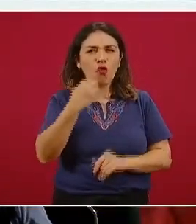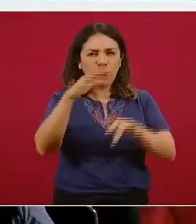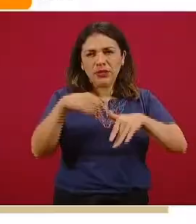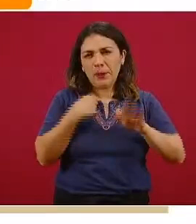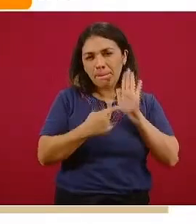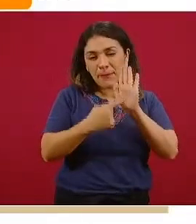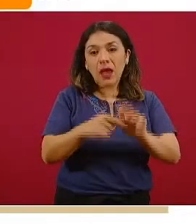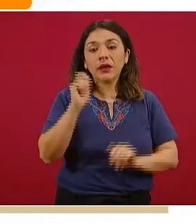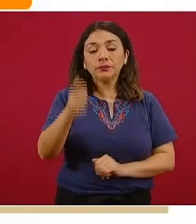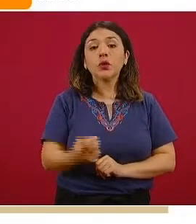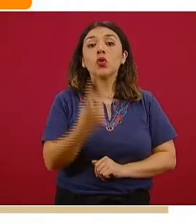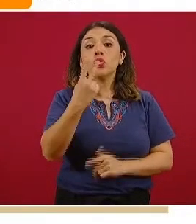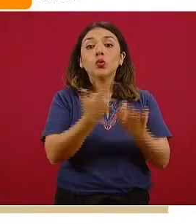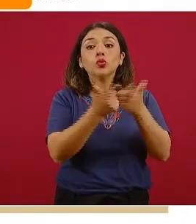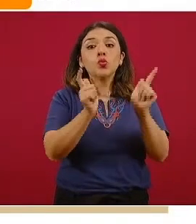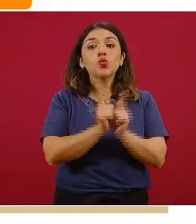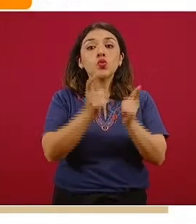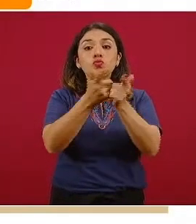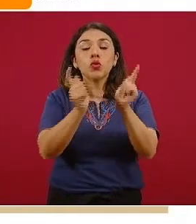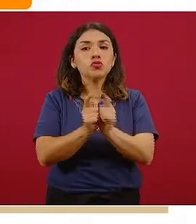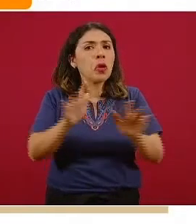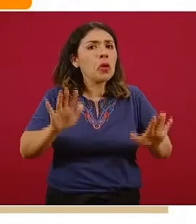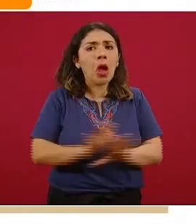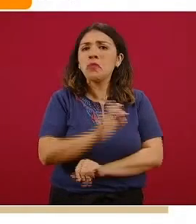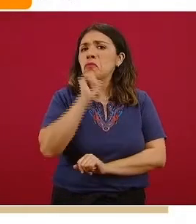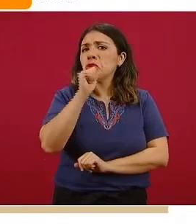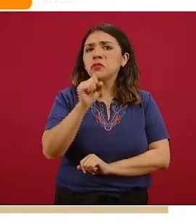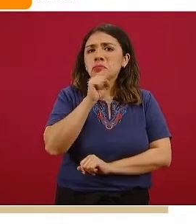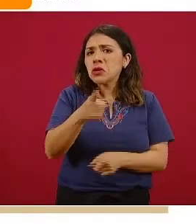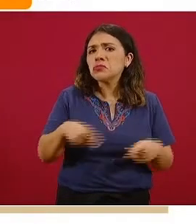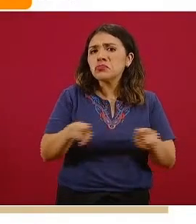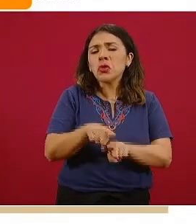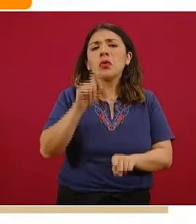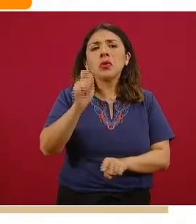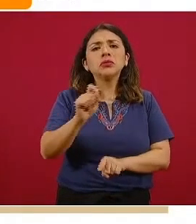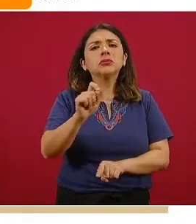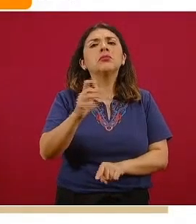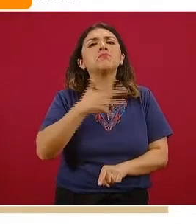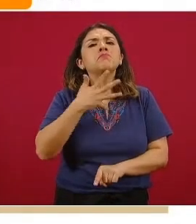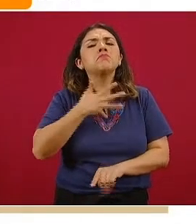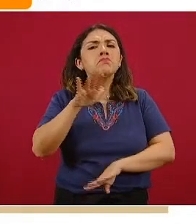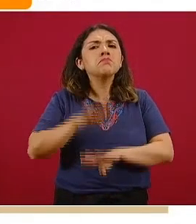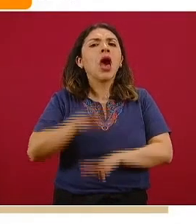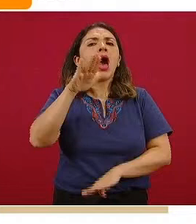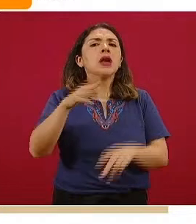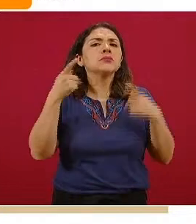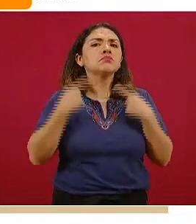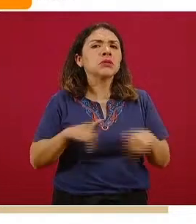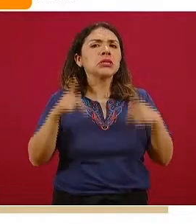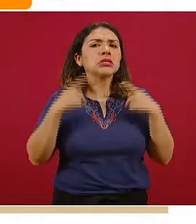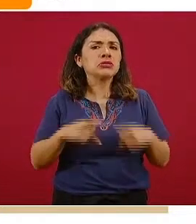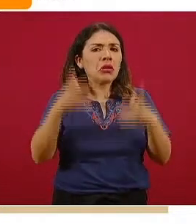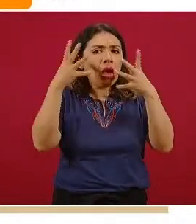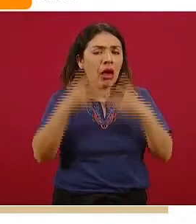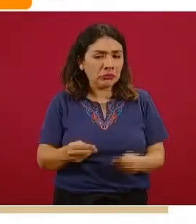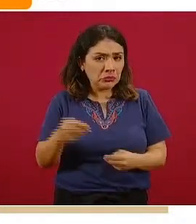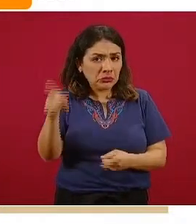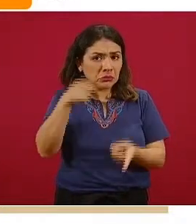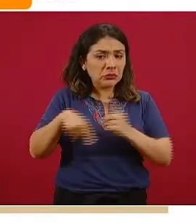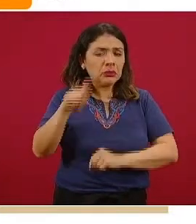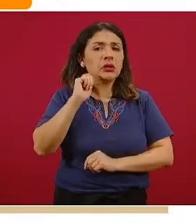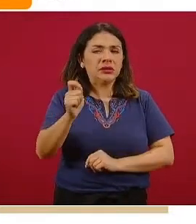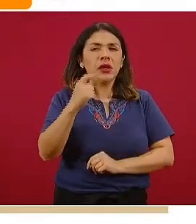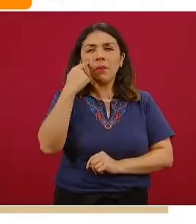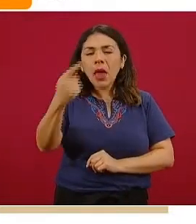presentamos. 2 grupos prácticamente no han cambiado, que de hecho son los que concentran la mayor cantidad de los casos y que vienen a